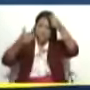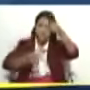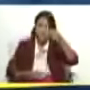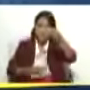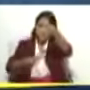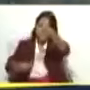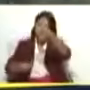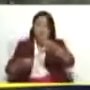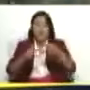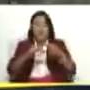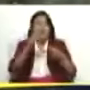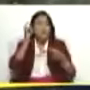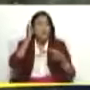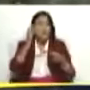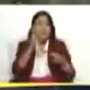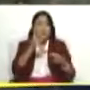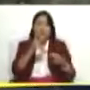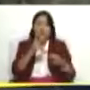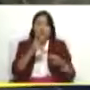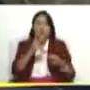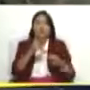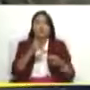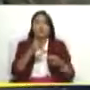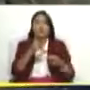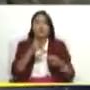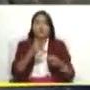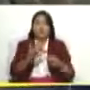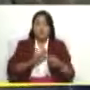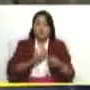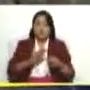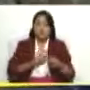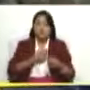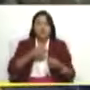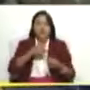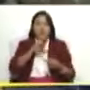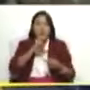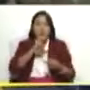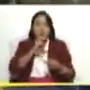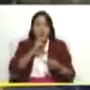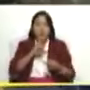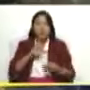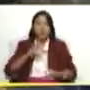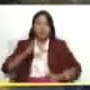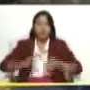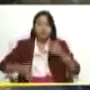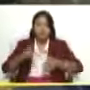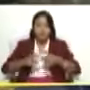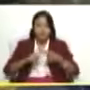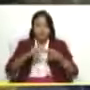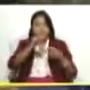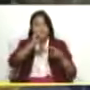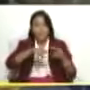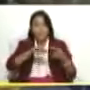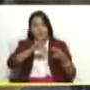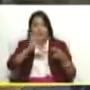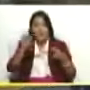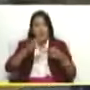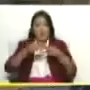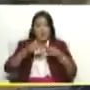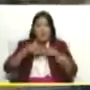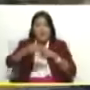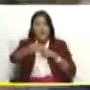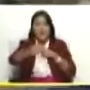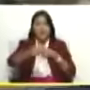Brea dos medallas de oro en atletismo específicamente en las modalidades de 100